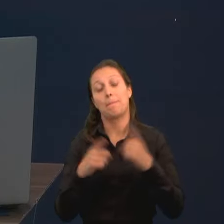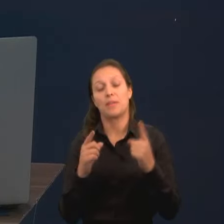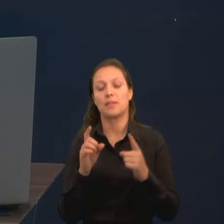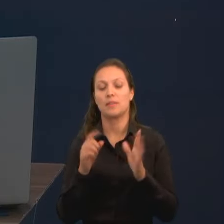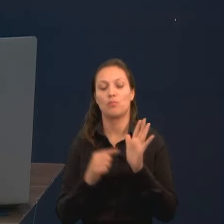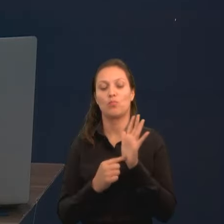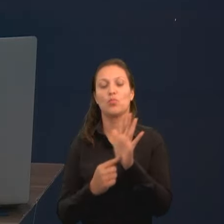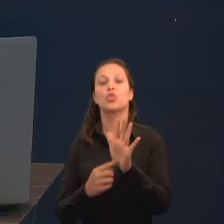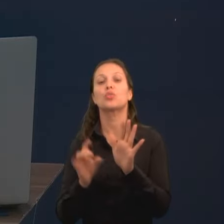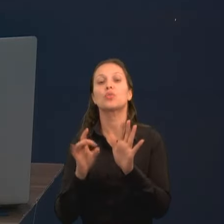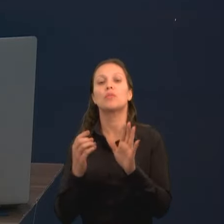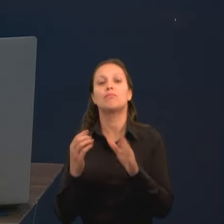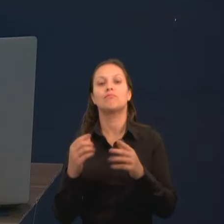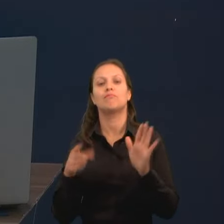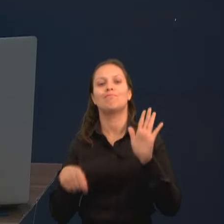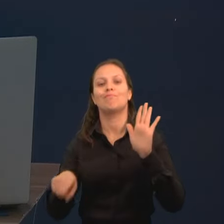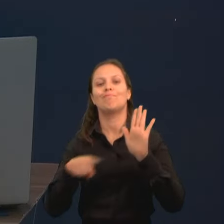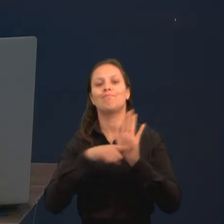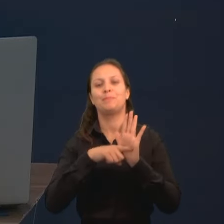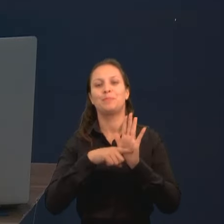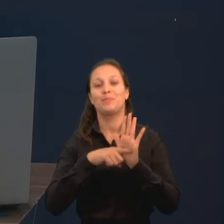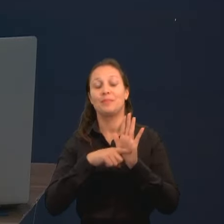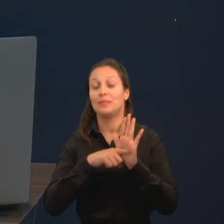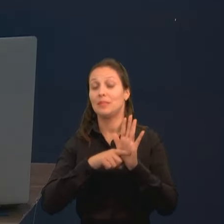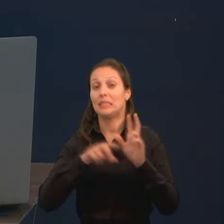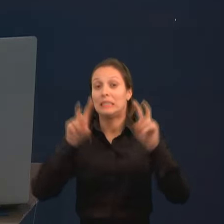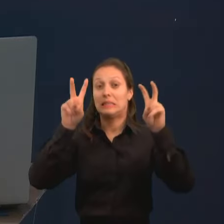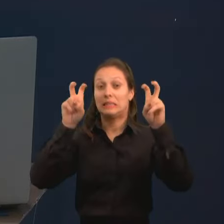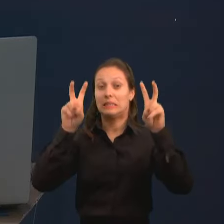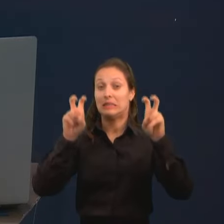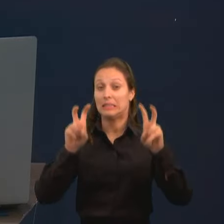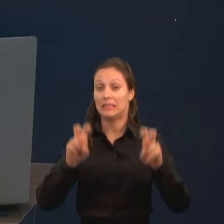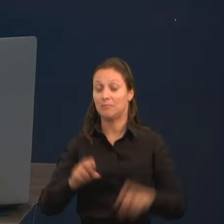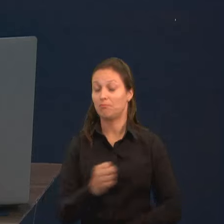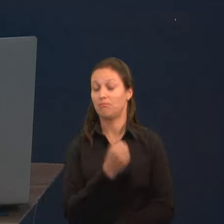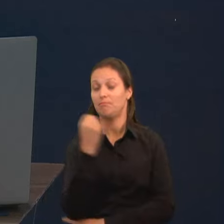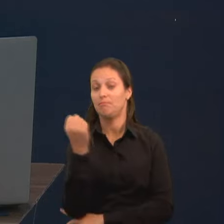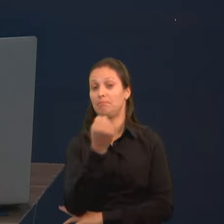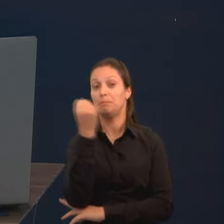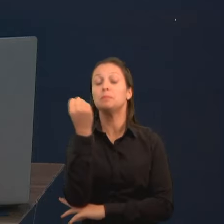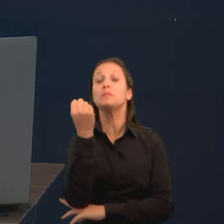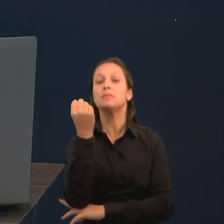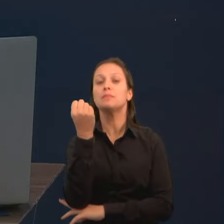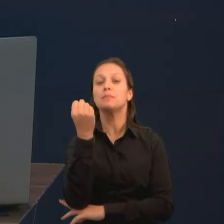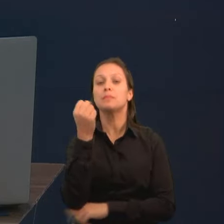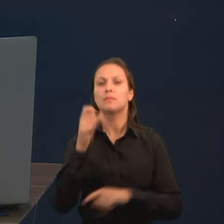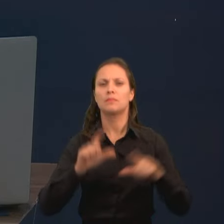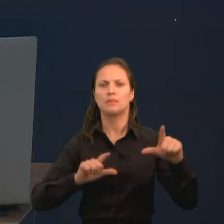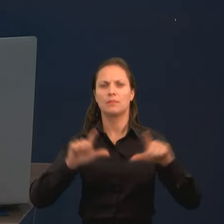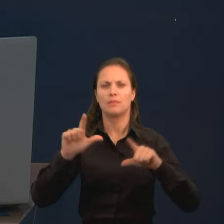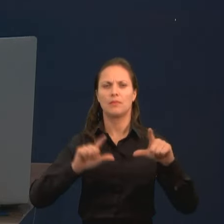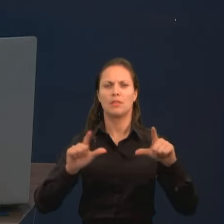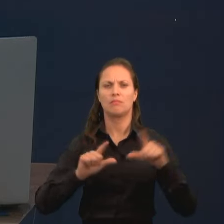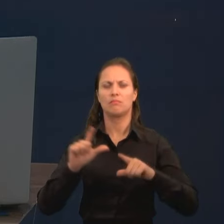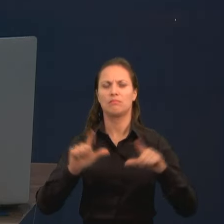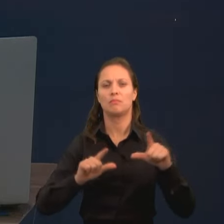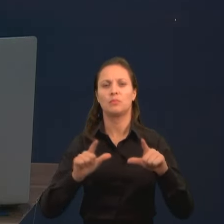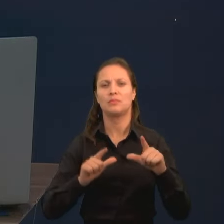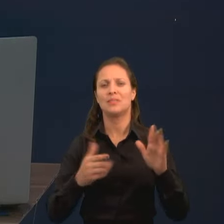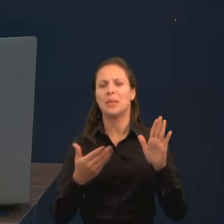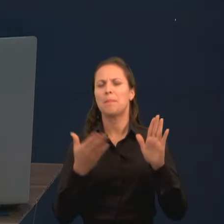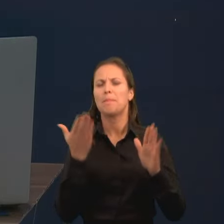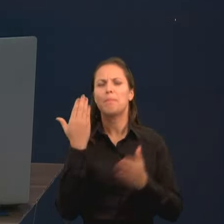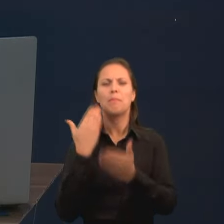aspecto negativo en el crecimiento de informaciones polémicas y va a competir con la cobertura